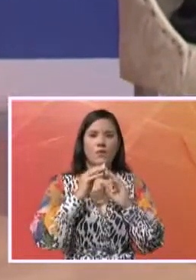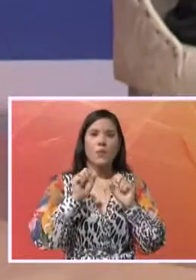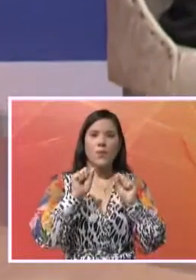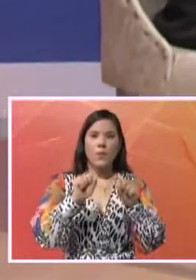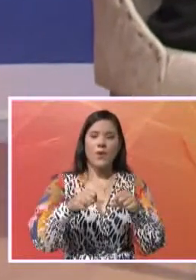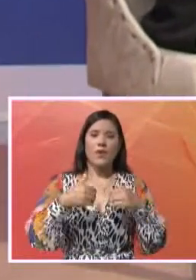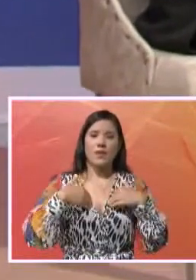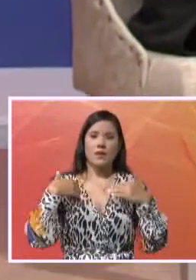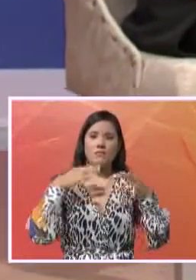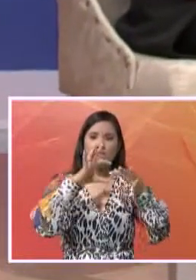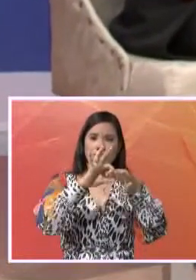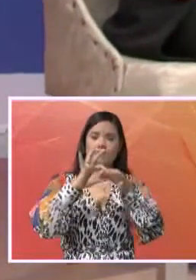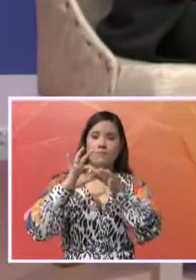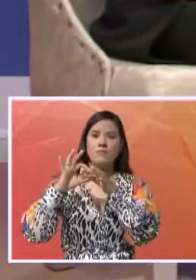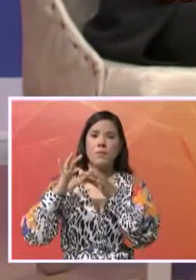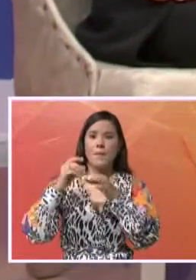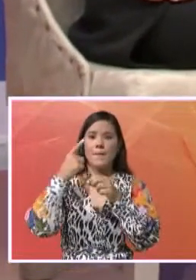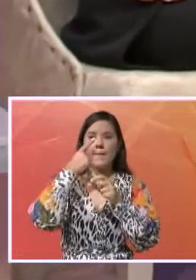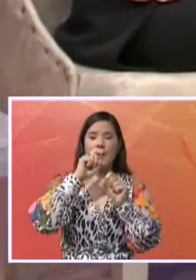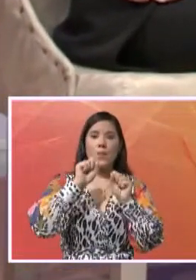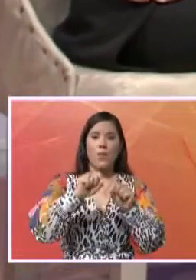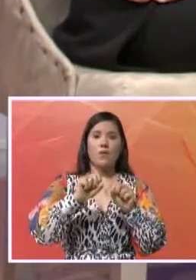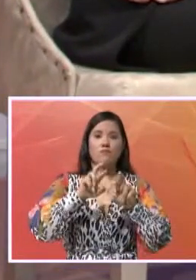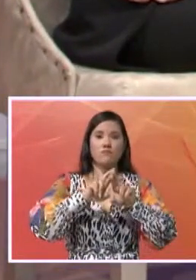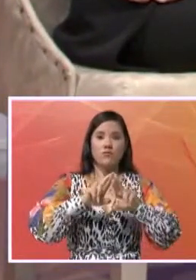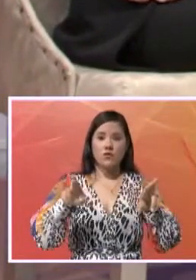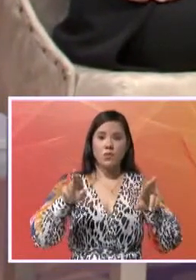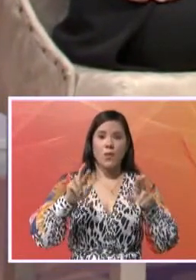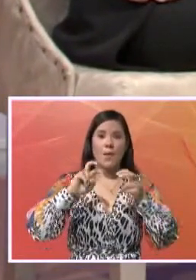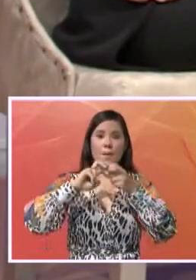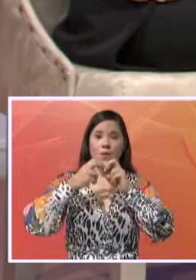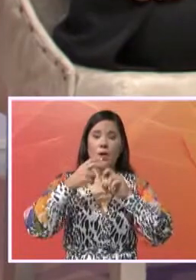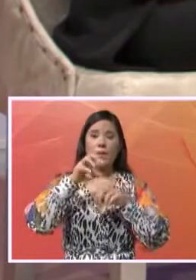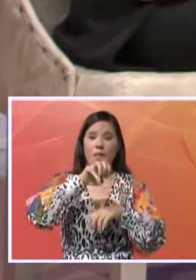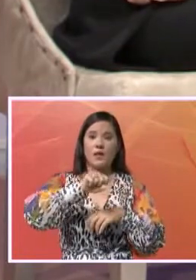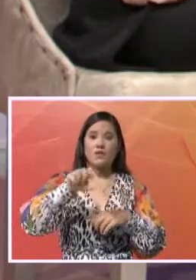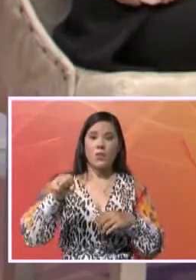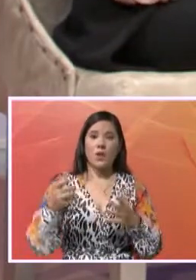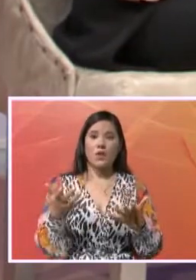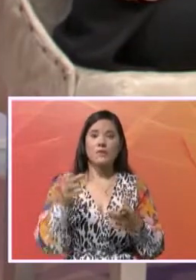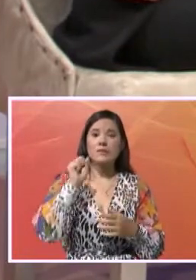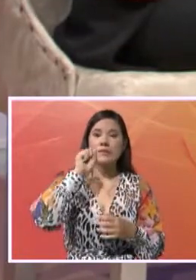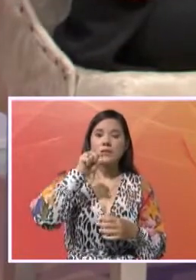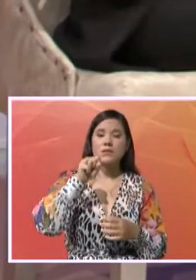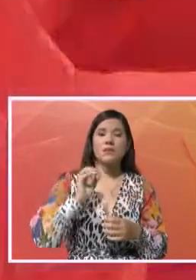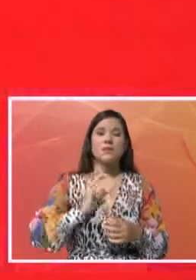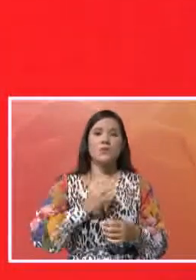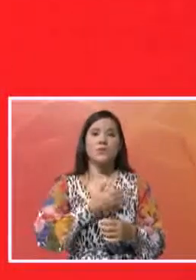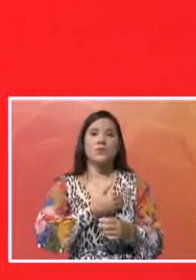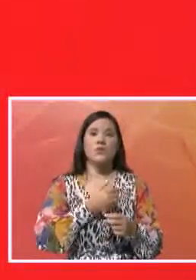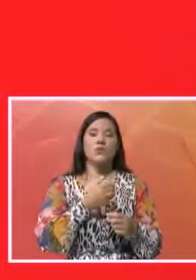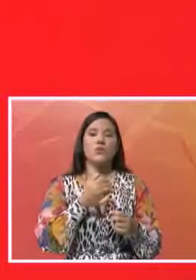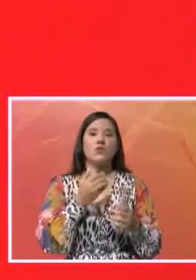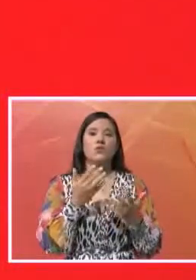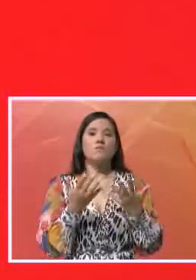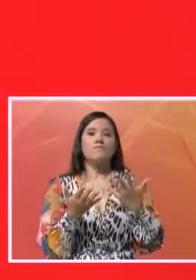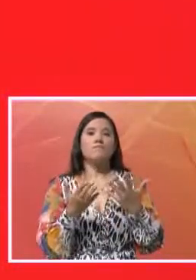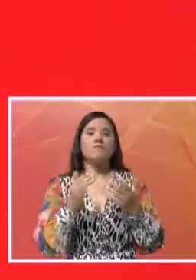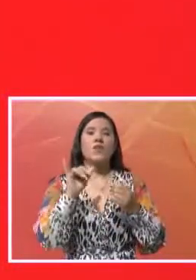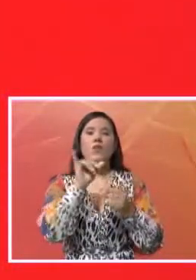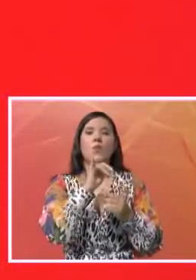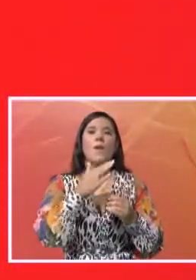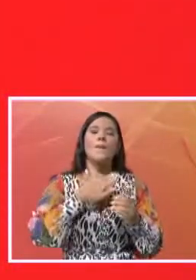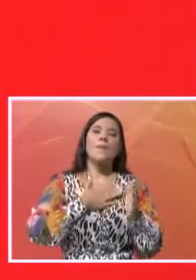un aliado más que para resolver esos problemas de seguridad social así es la verdad es que nosotros somos va por así decirlo los